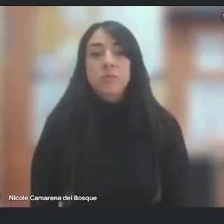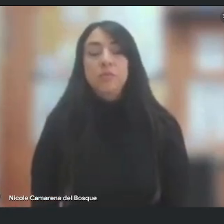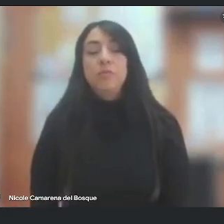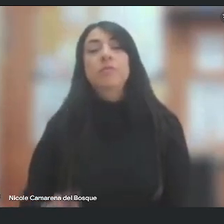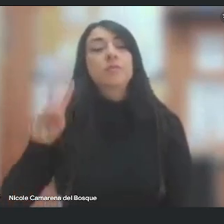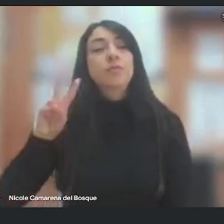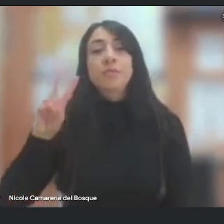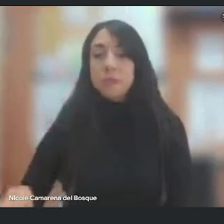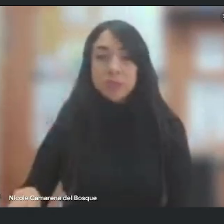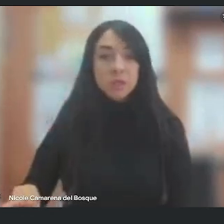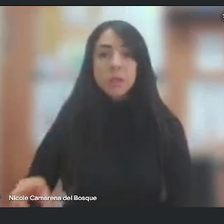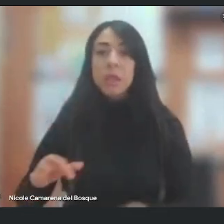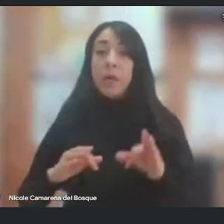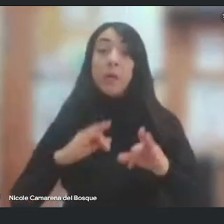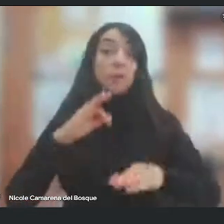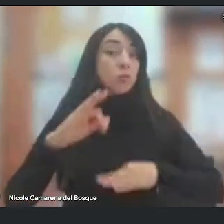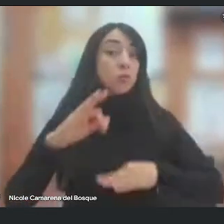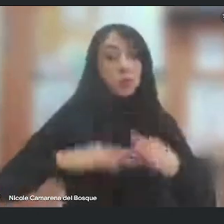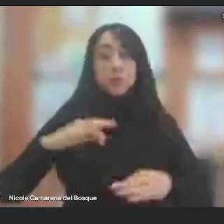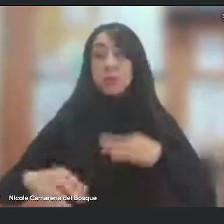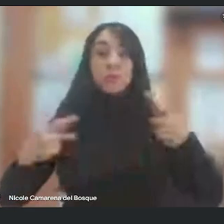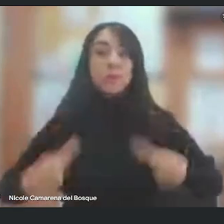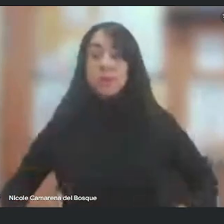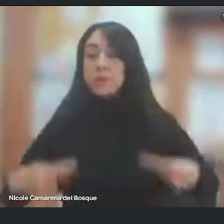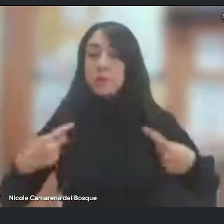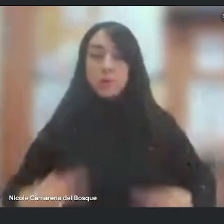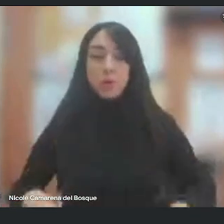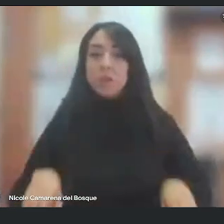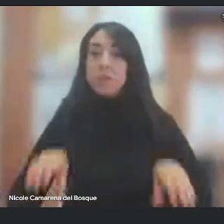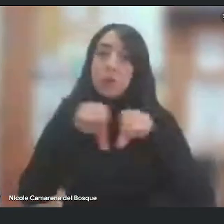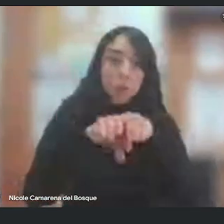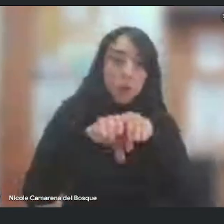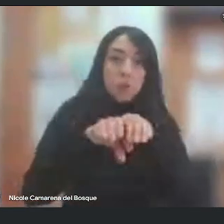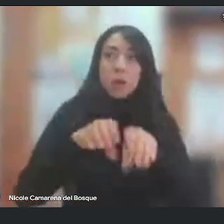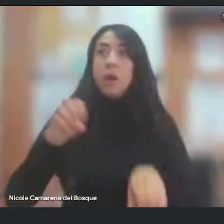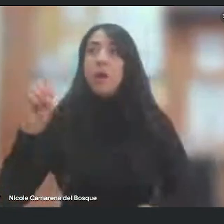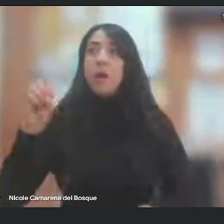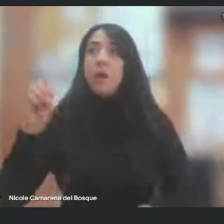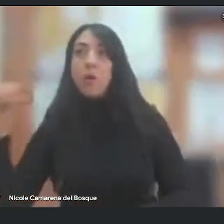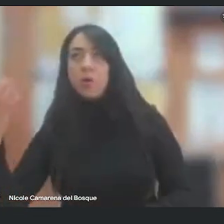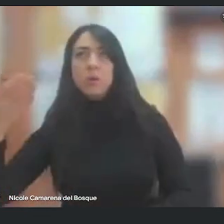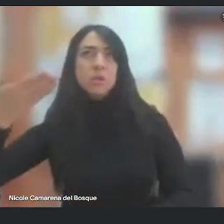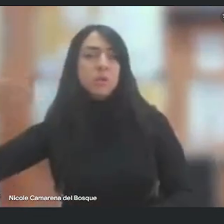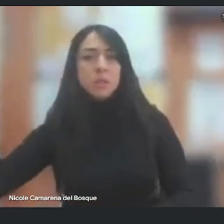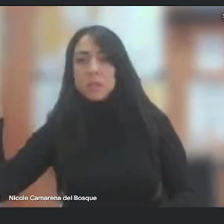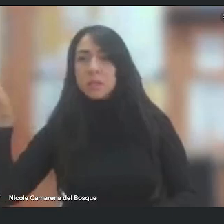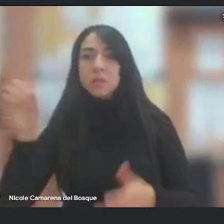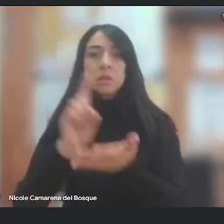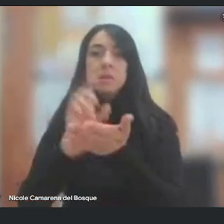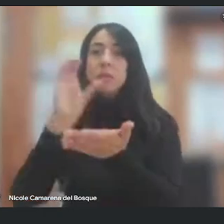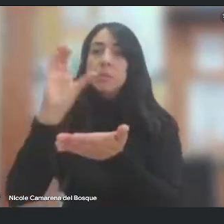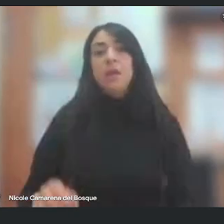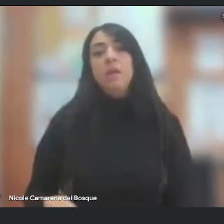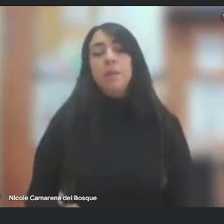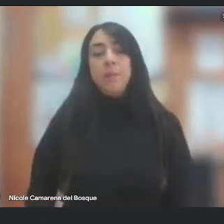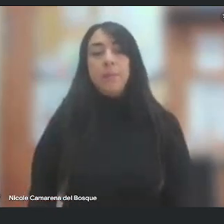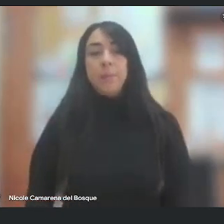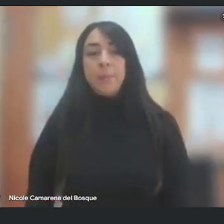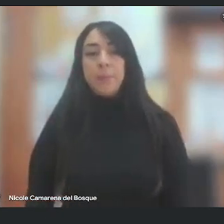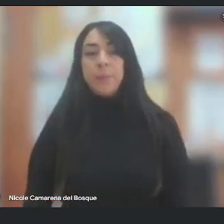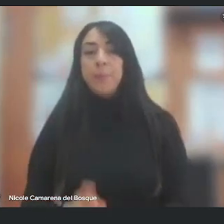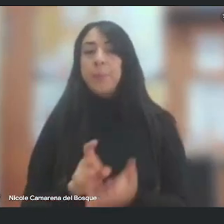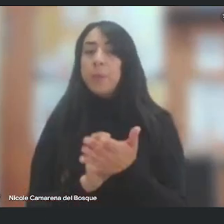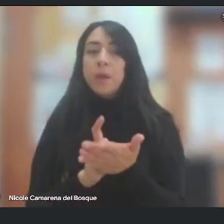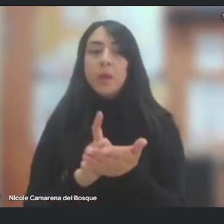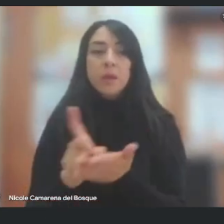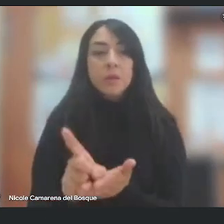no comienza algún día, sino que está presente durante todo el ciclo de nuestra vida. Como dijimos, desde la